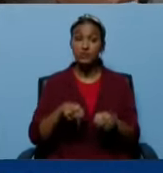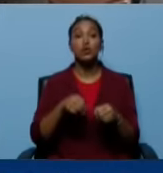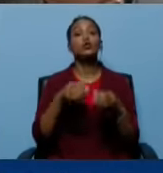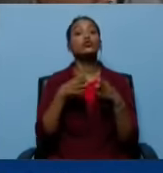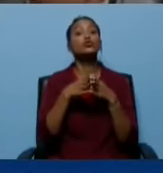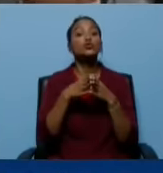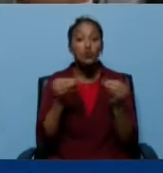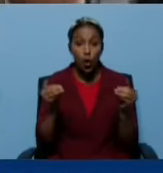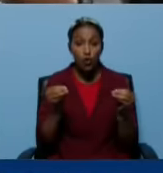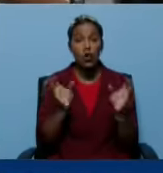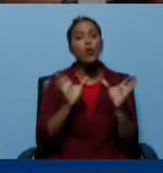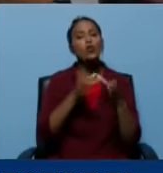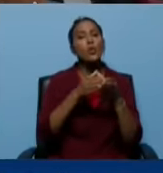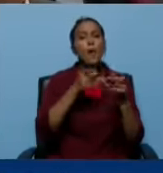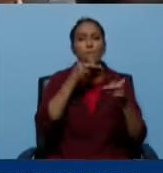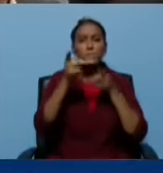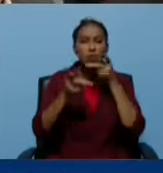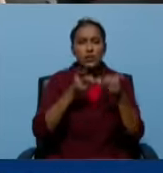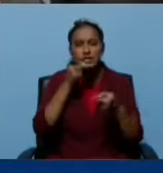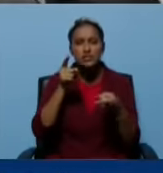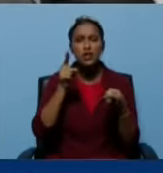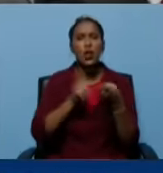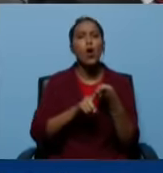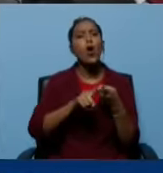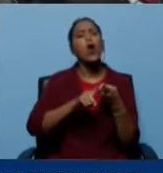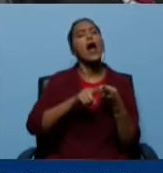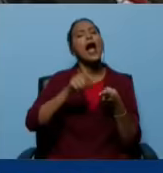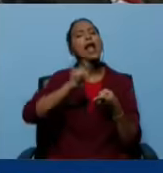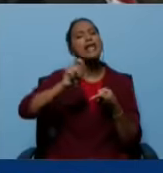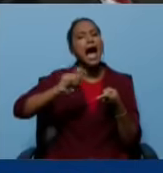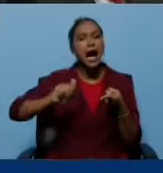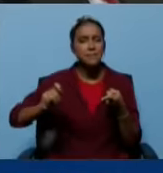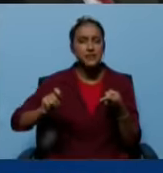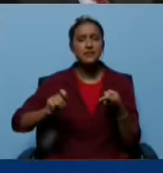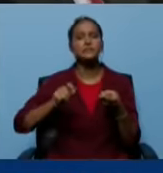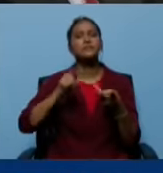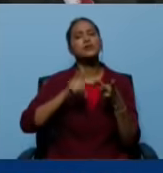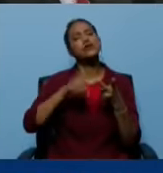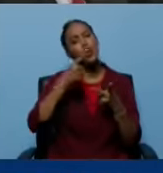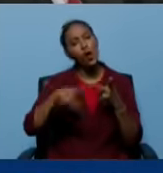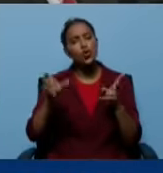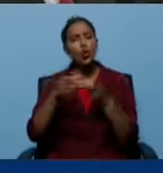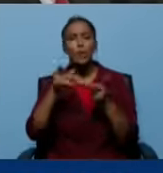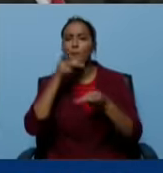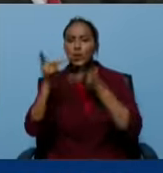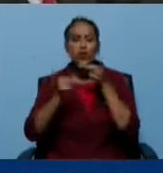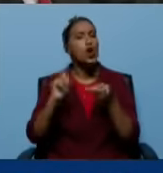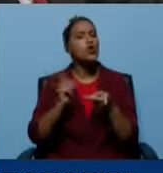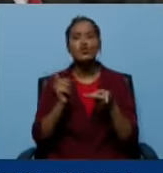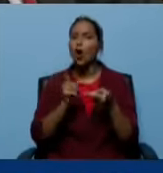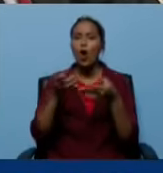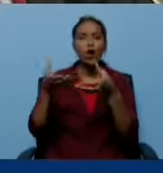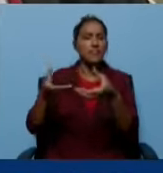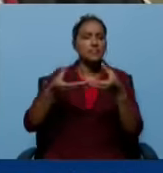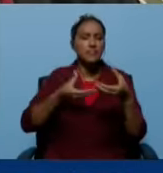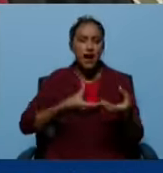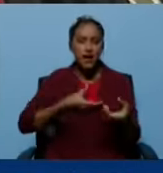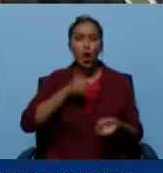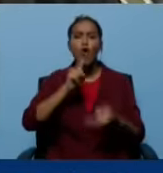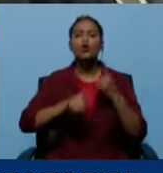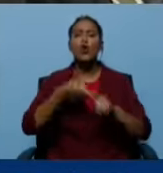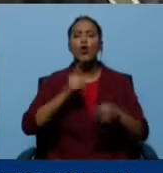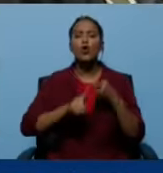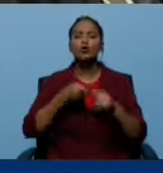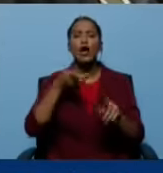Lápiz y partidos centrados en la gente no consignaron el material electoral requerido, así como tampoco lo hicieron